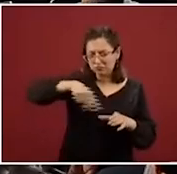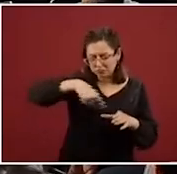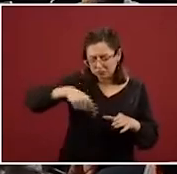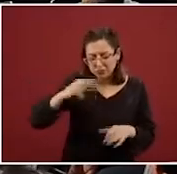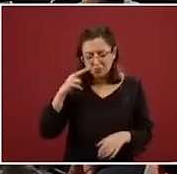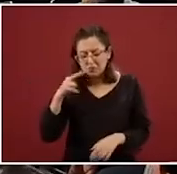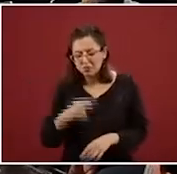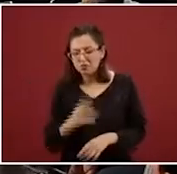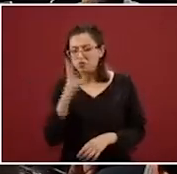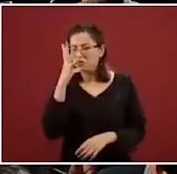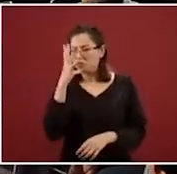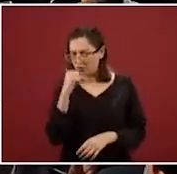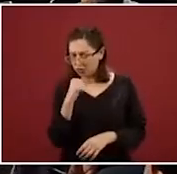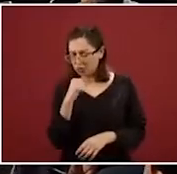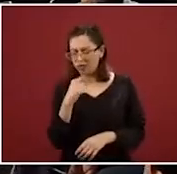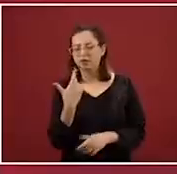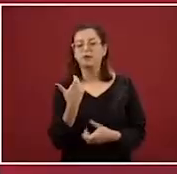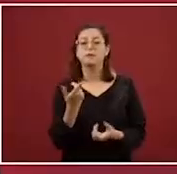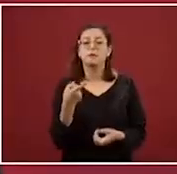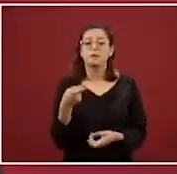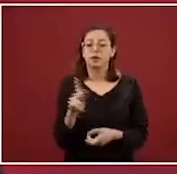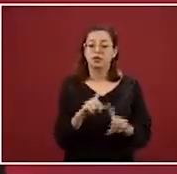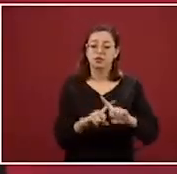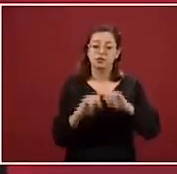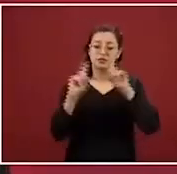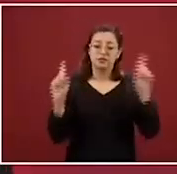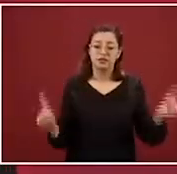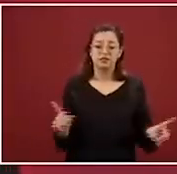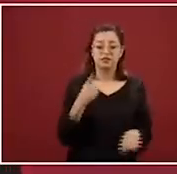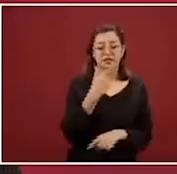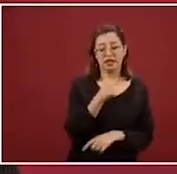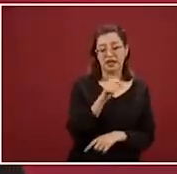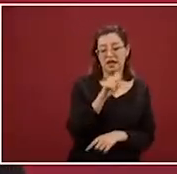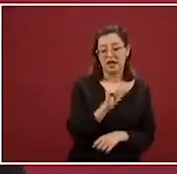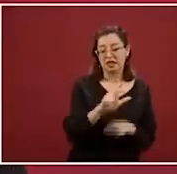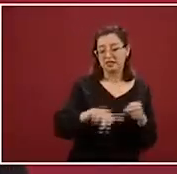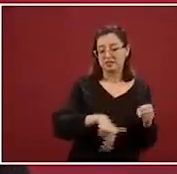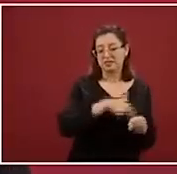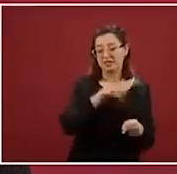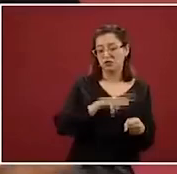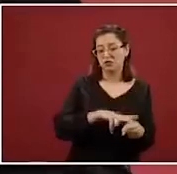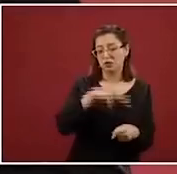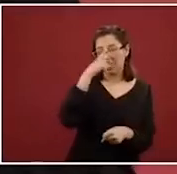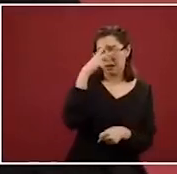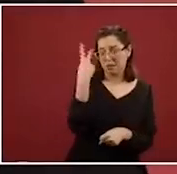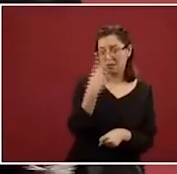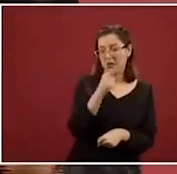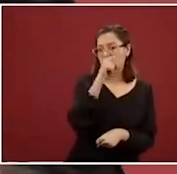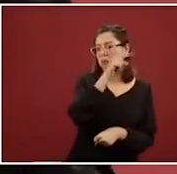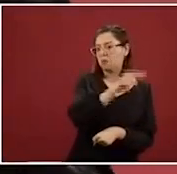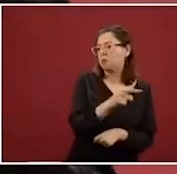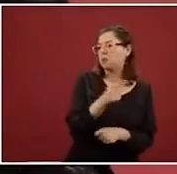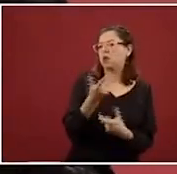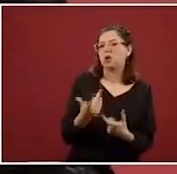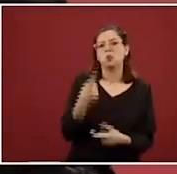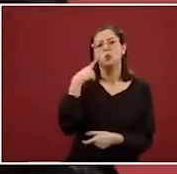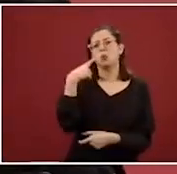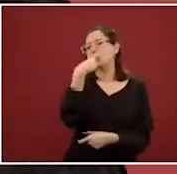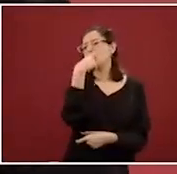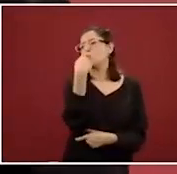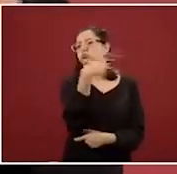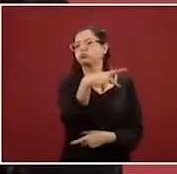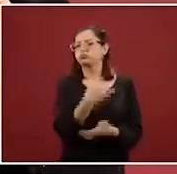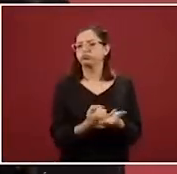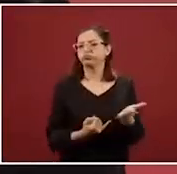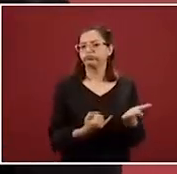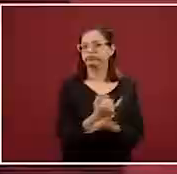medidores. Sin embargo, Gas Natural México puede estimar todos los recibos a su capricho.